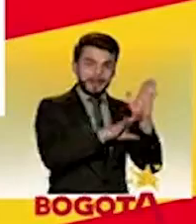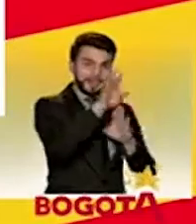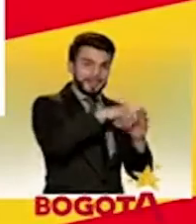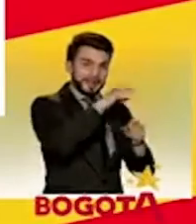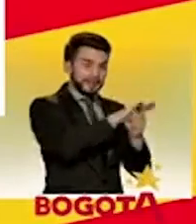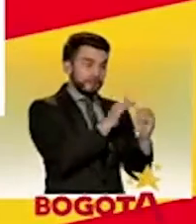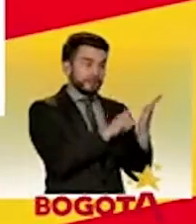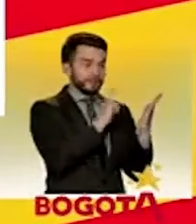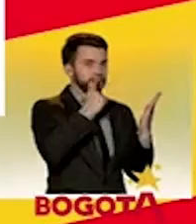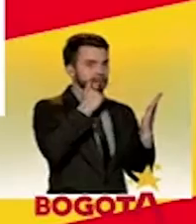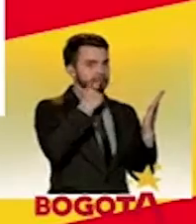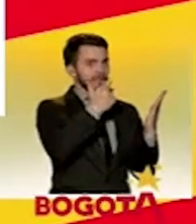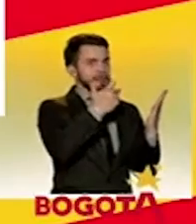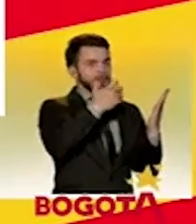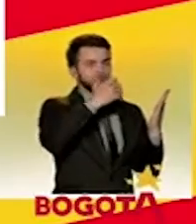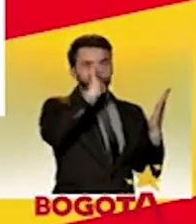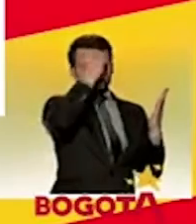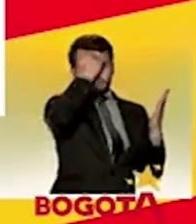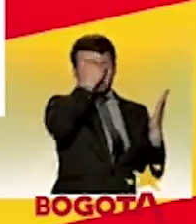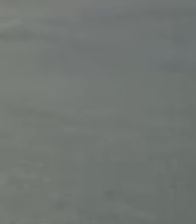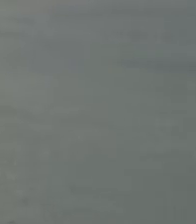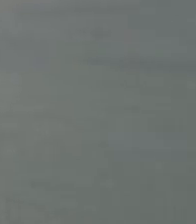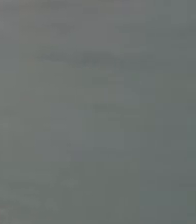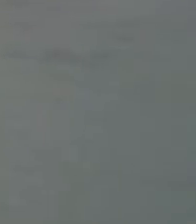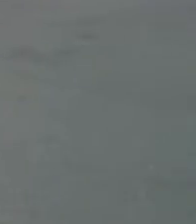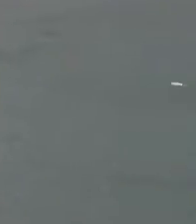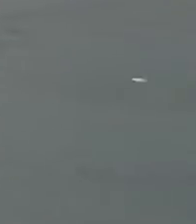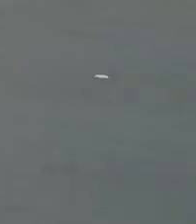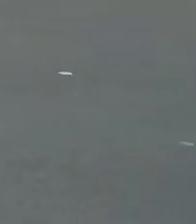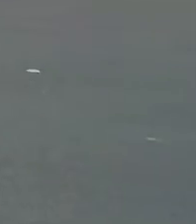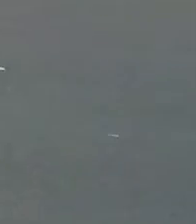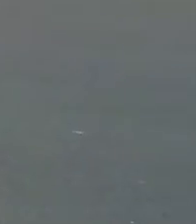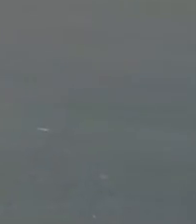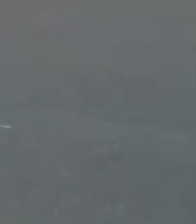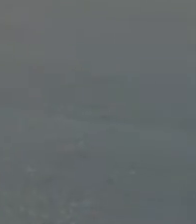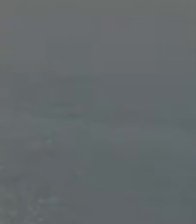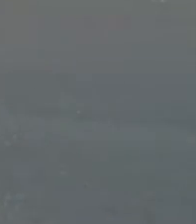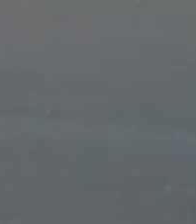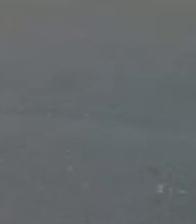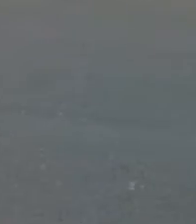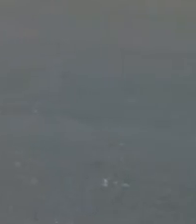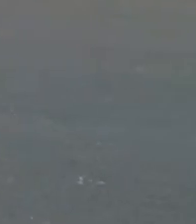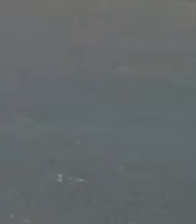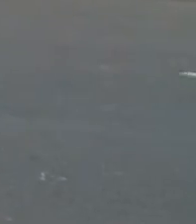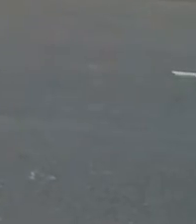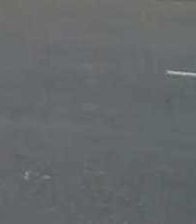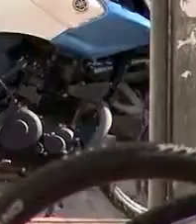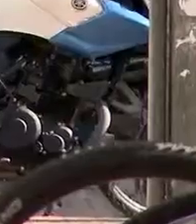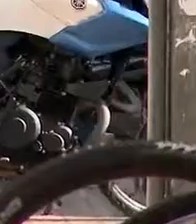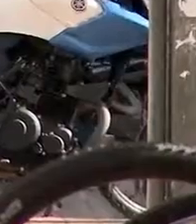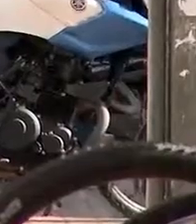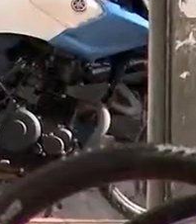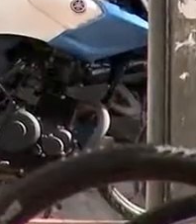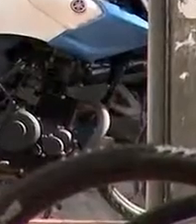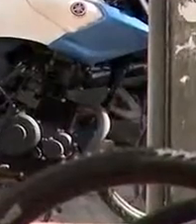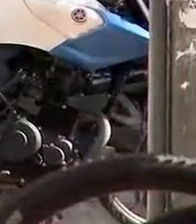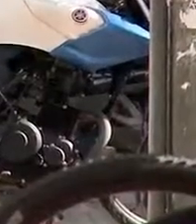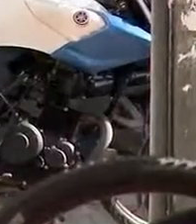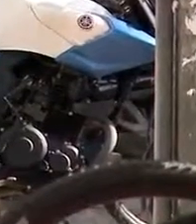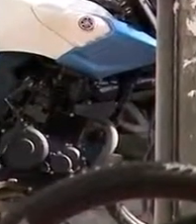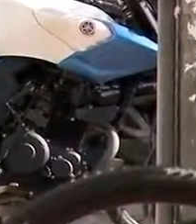Alfredo Castellanos, presidente de ACOPI, destacó del plan su proyecto de reactivación económica para las pequeñas y medianas